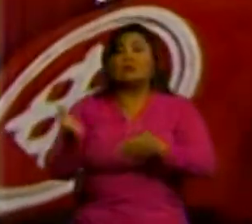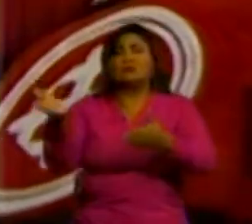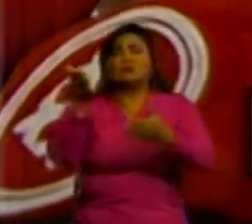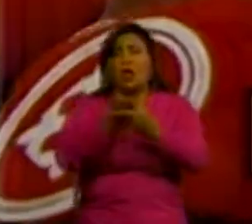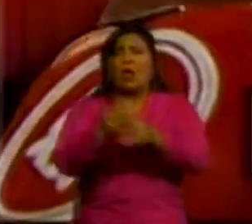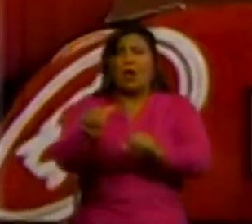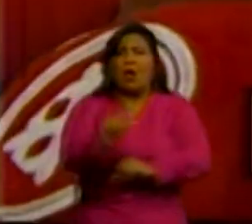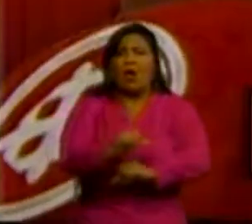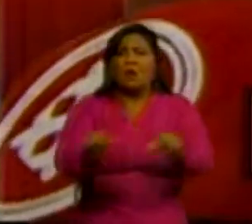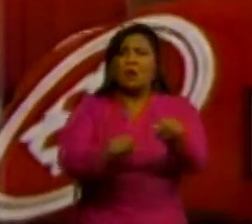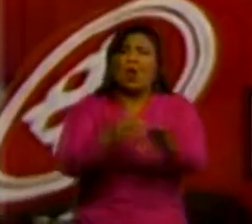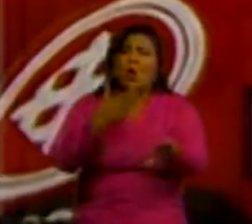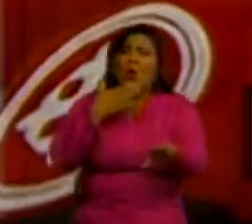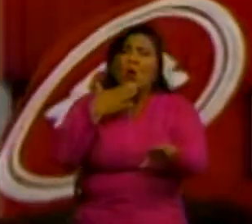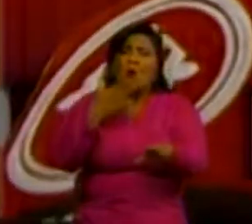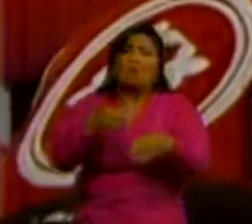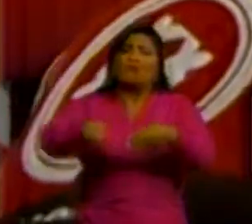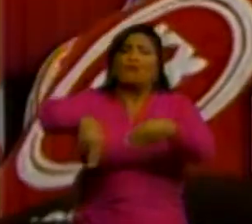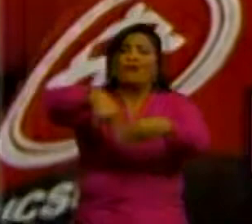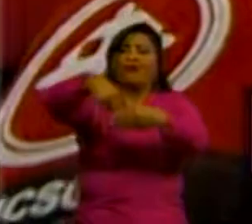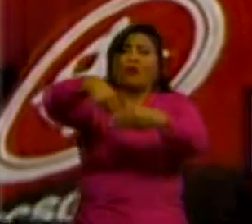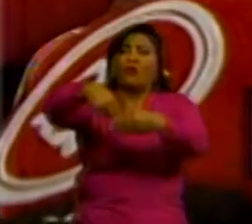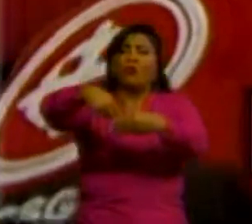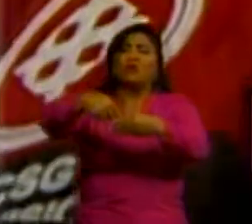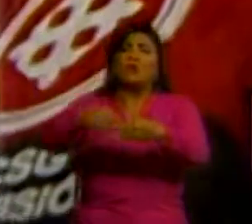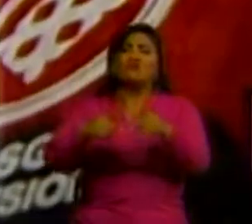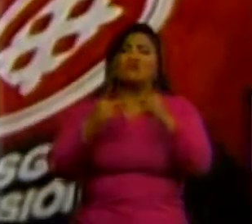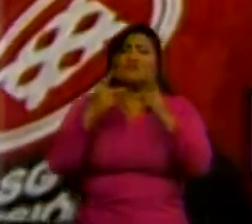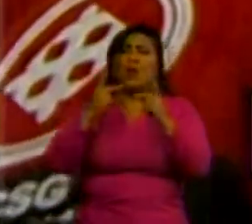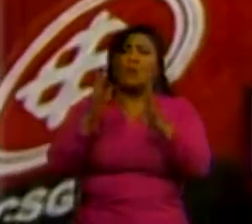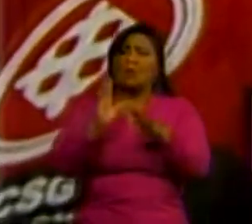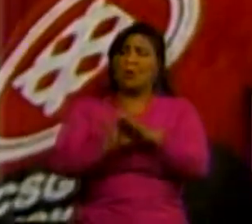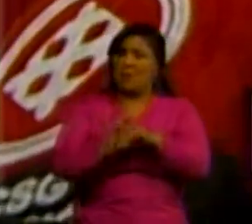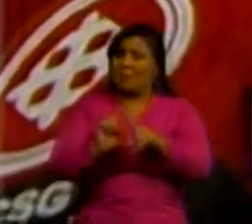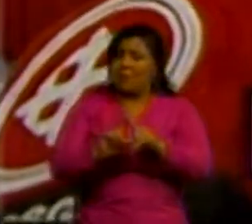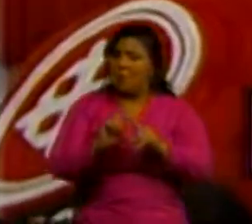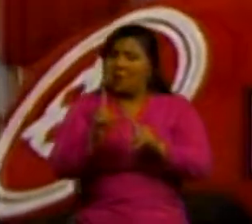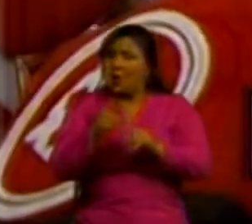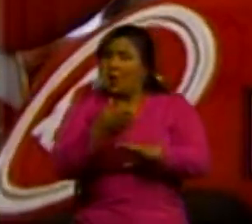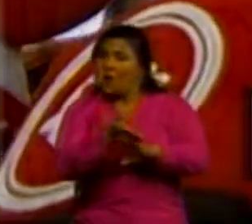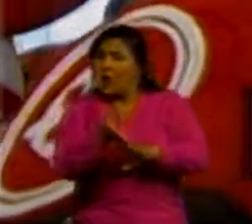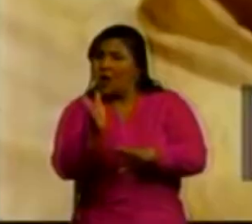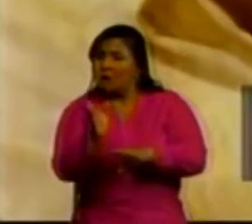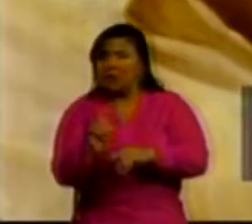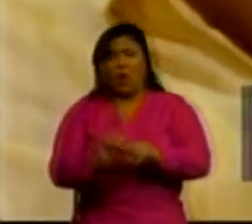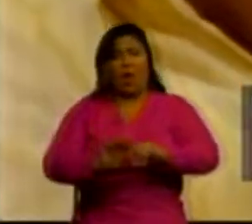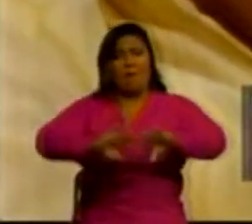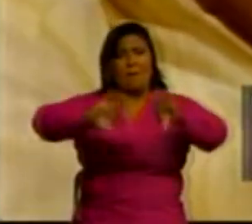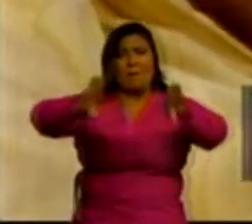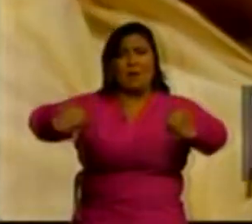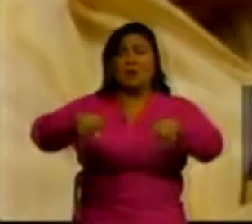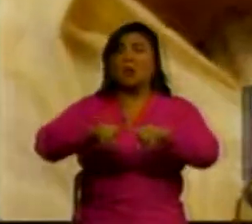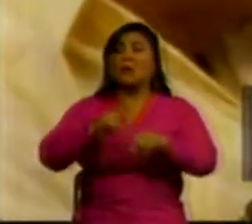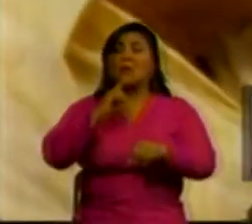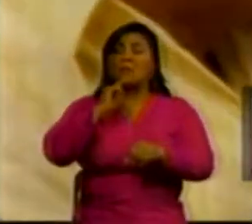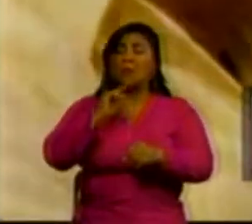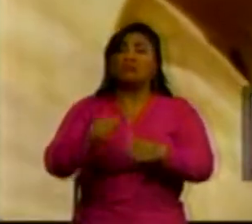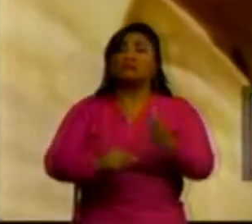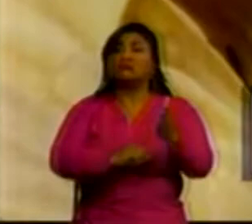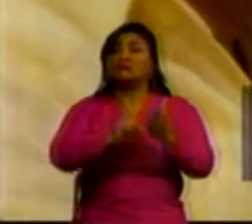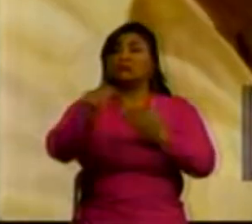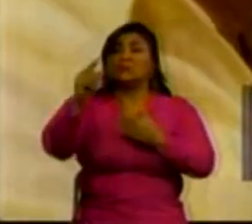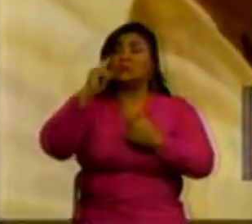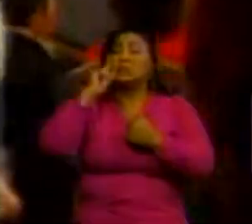administrados como fondos públicos, no correspondiendo a esa condición. El magisterio y otros 6 fondos